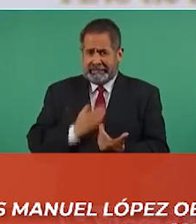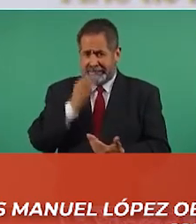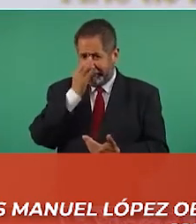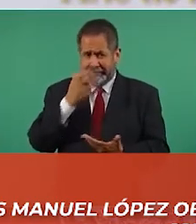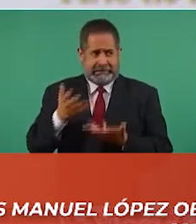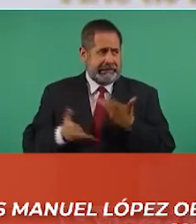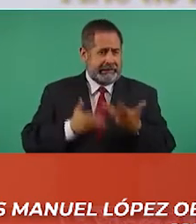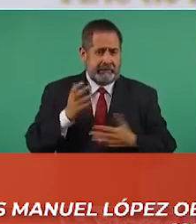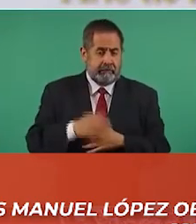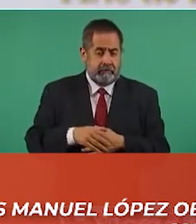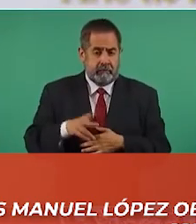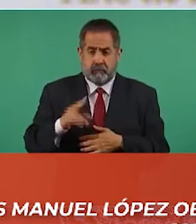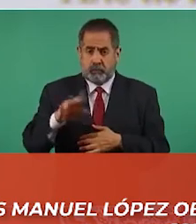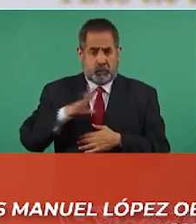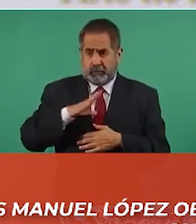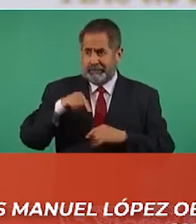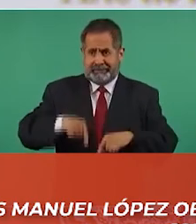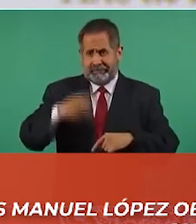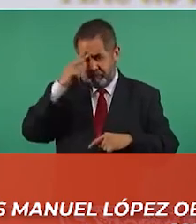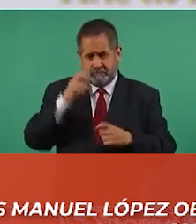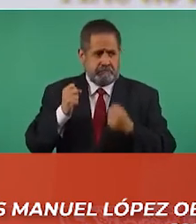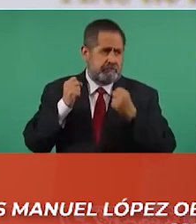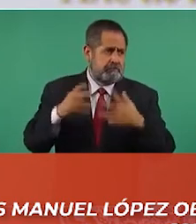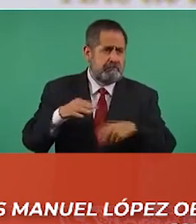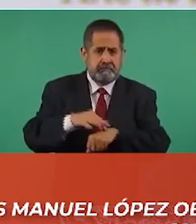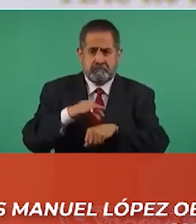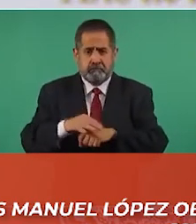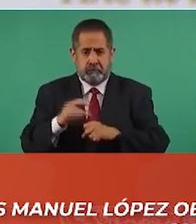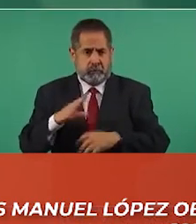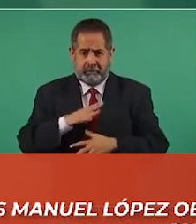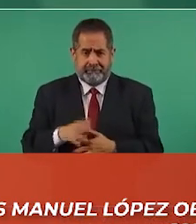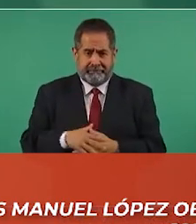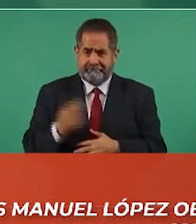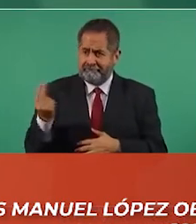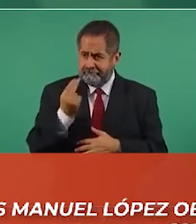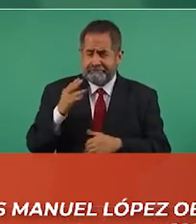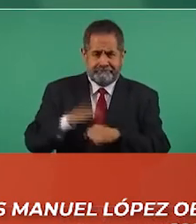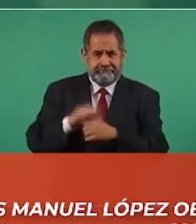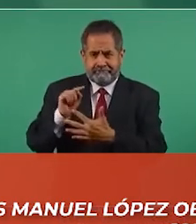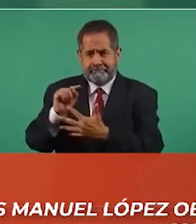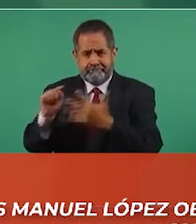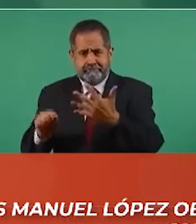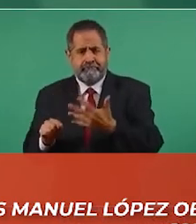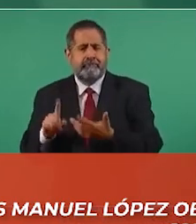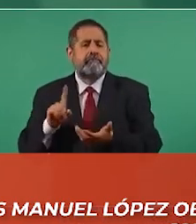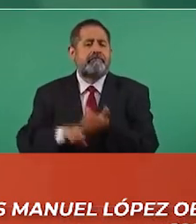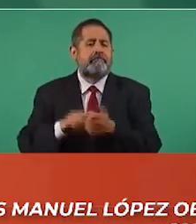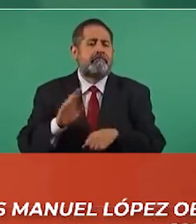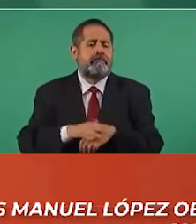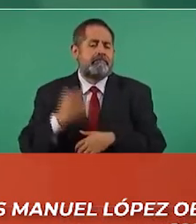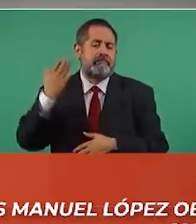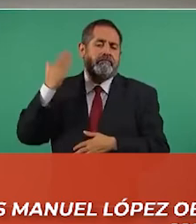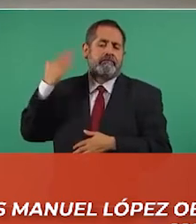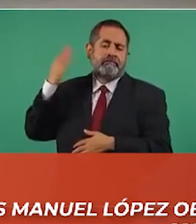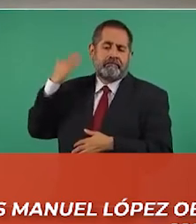Nuestro país no tiene los médicos que requiere por una política